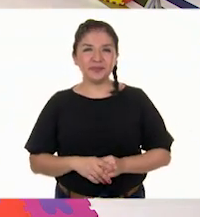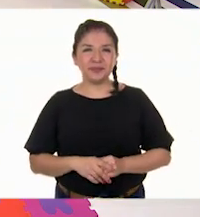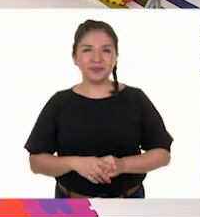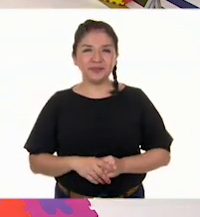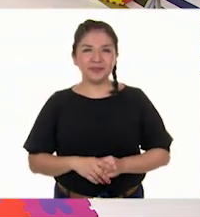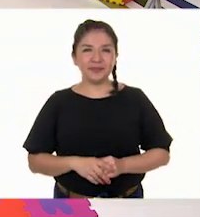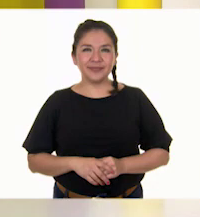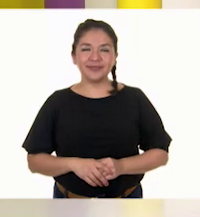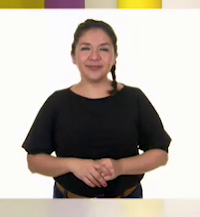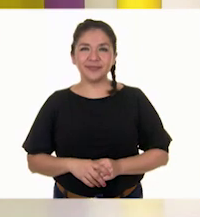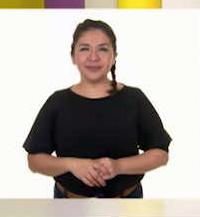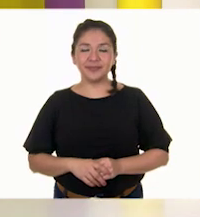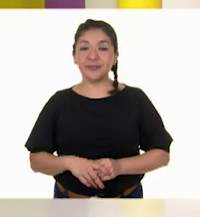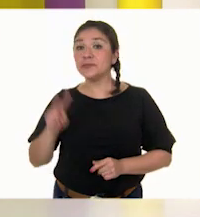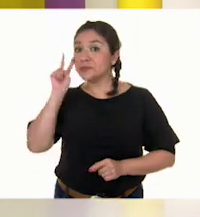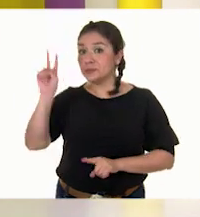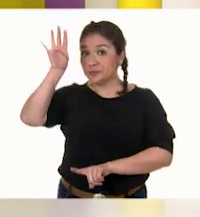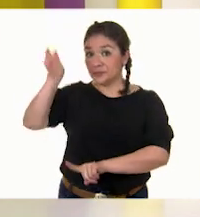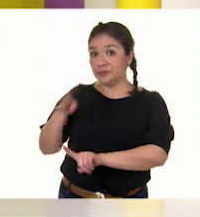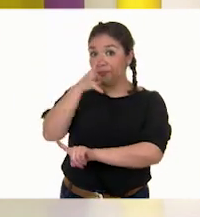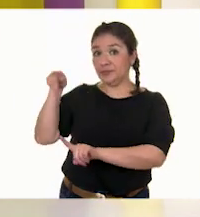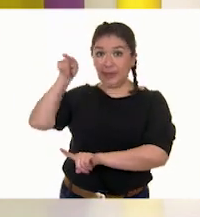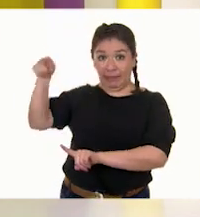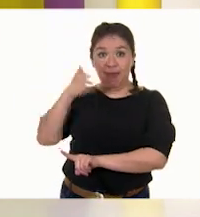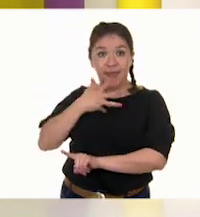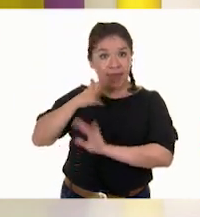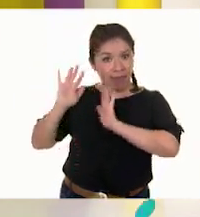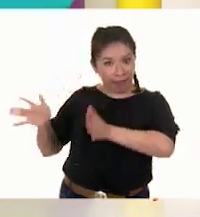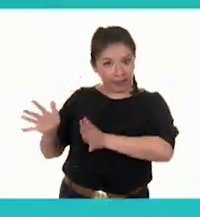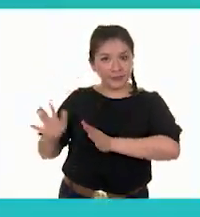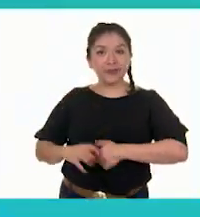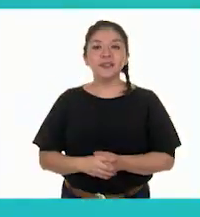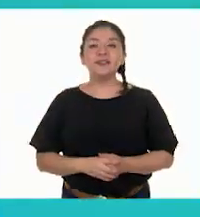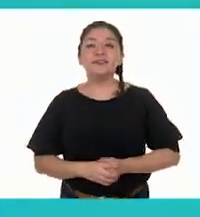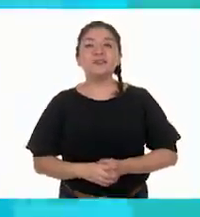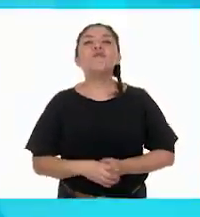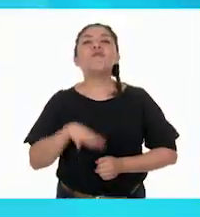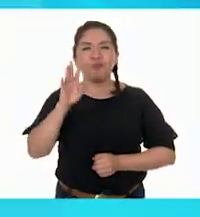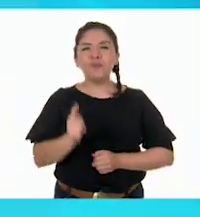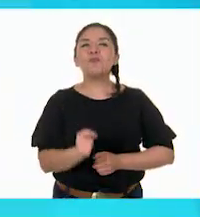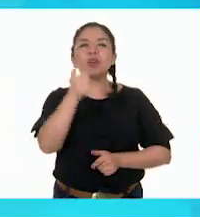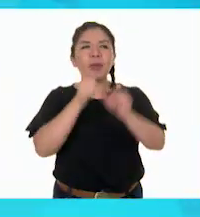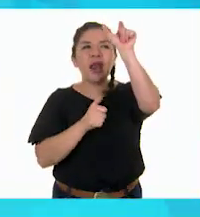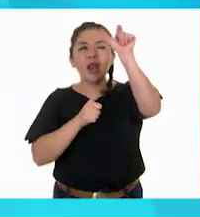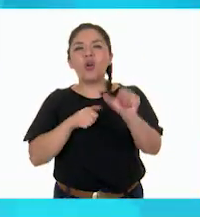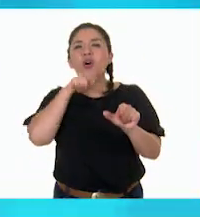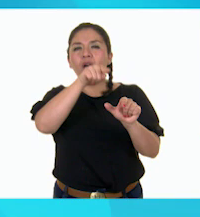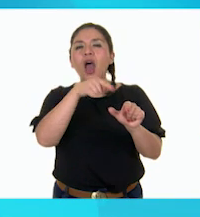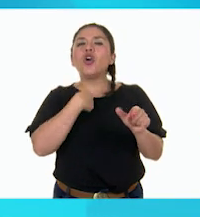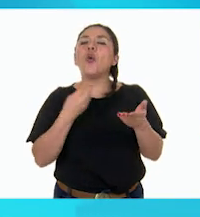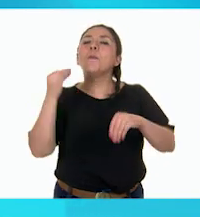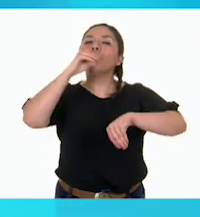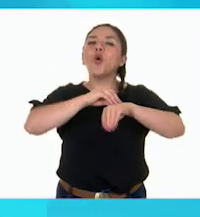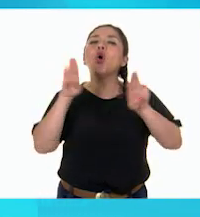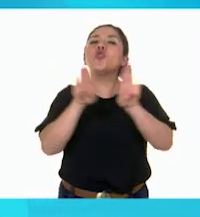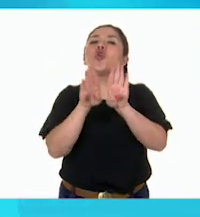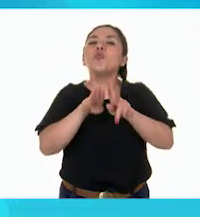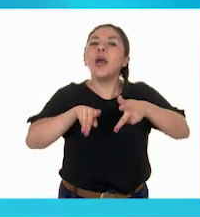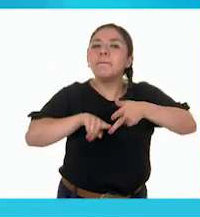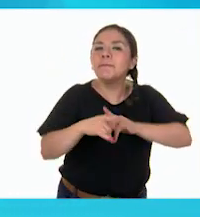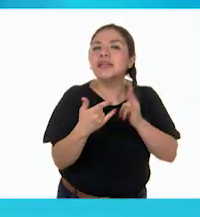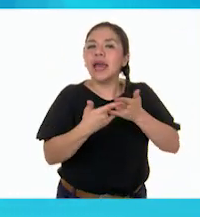llegamos aquí. La tabla está en el pizarrón. En la primer columna vamos a poner para iniciar la